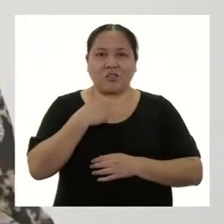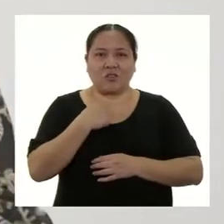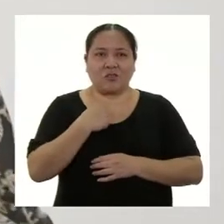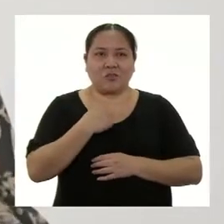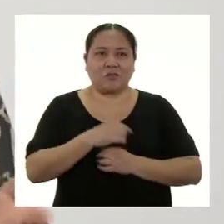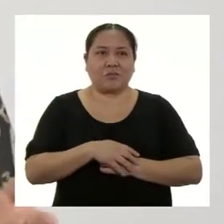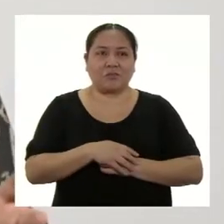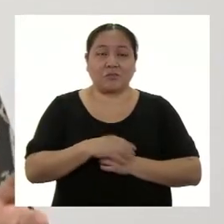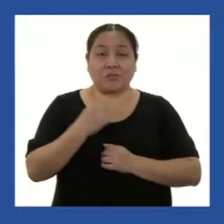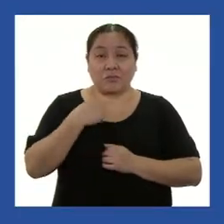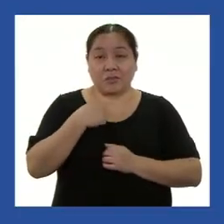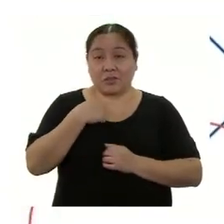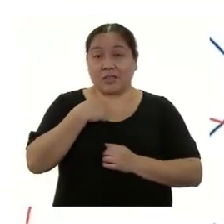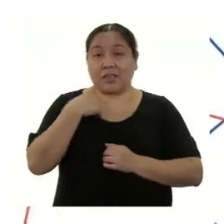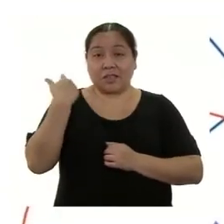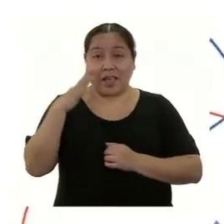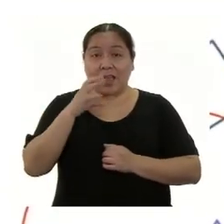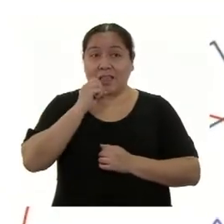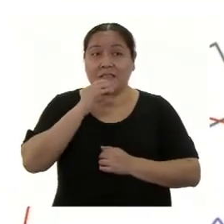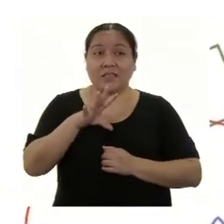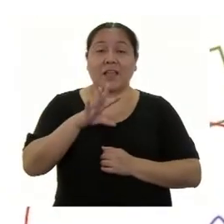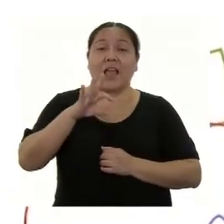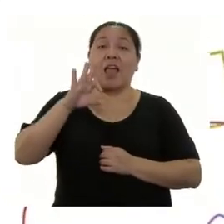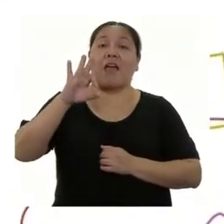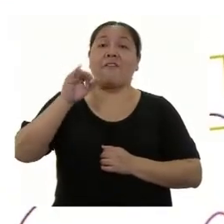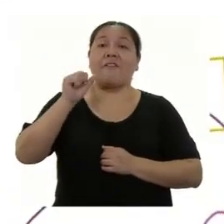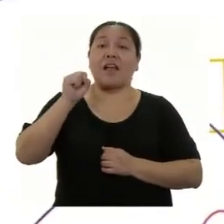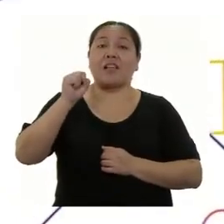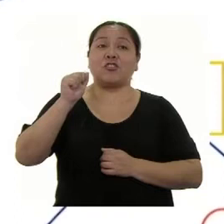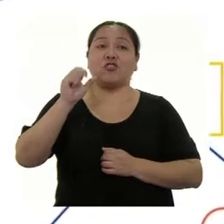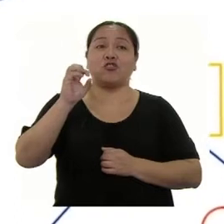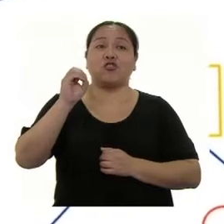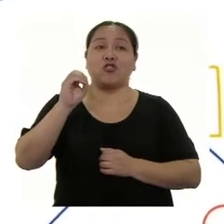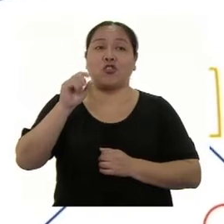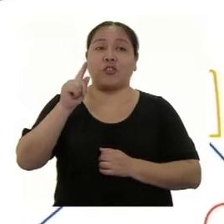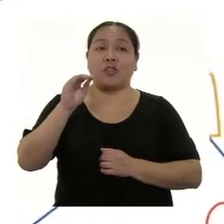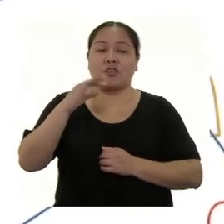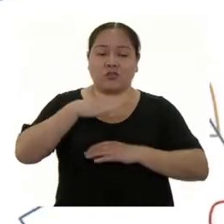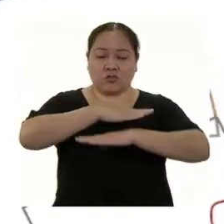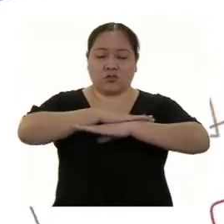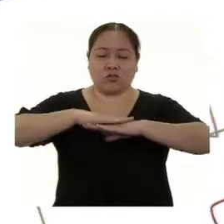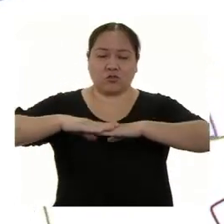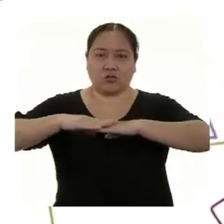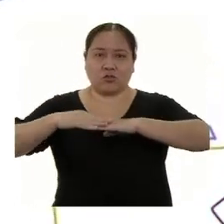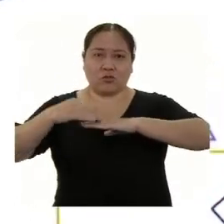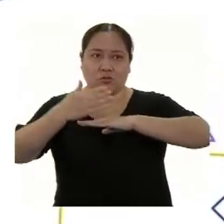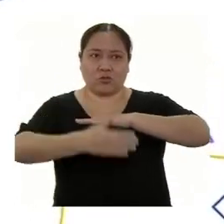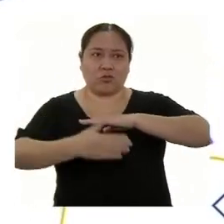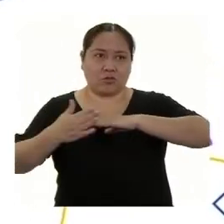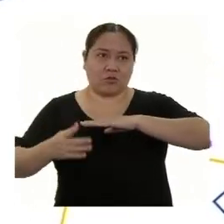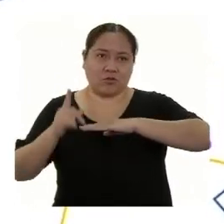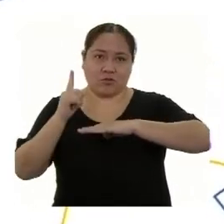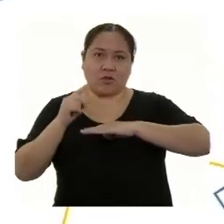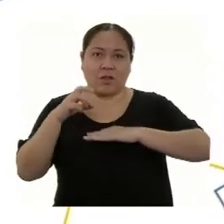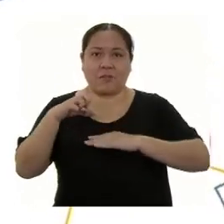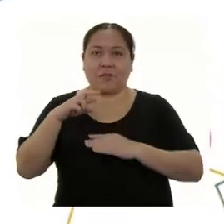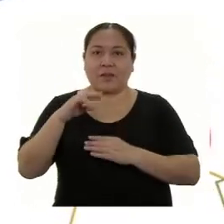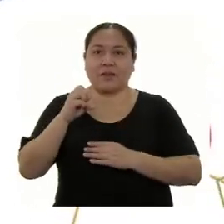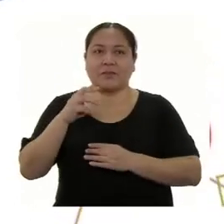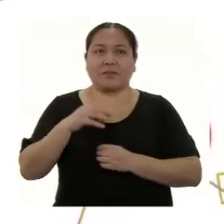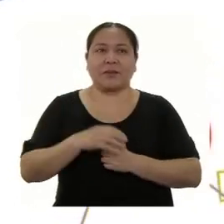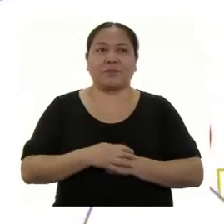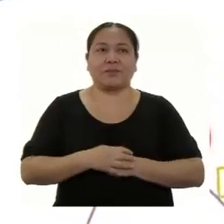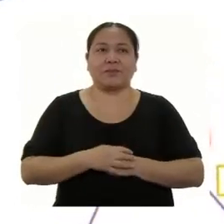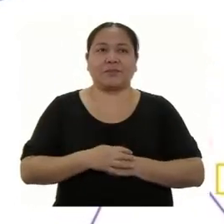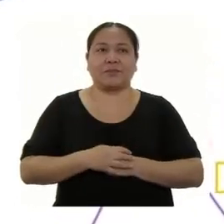Bueno, como decíamos, el falso techo es una de las caras laterales del prisma triangular. Con